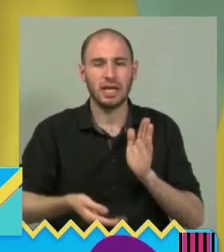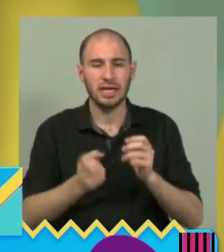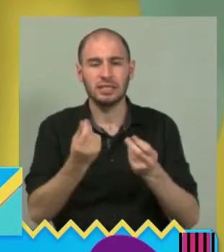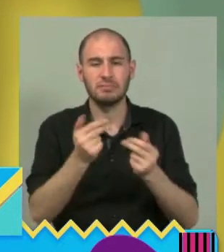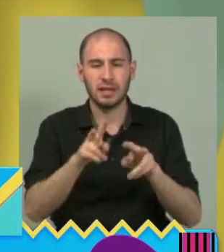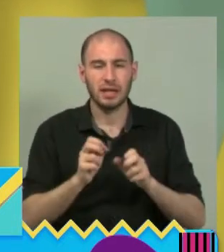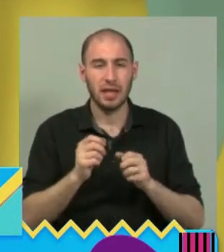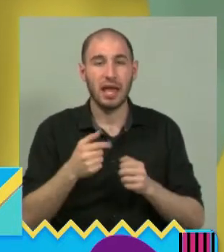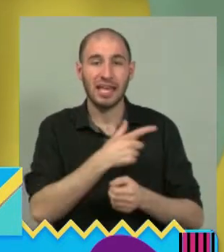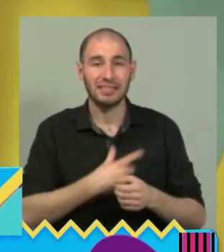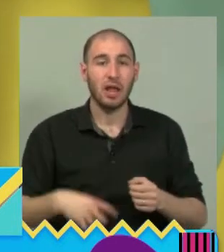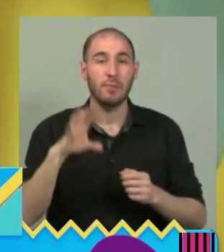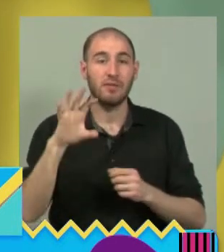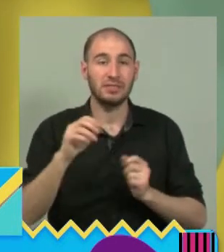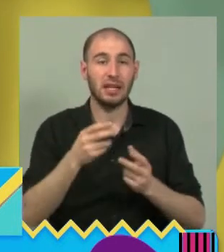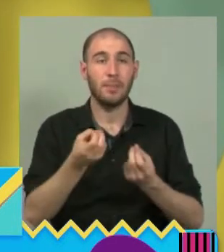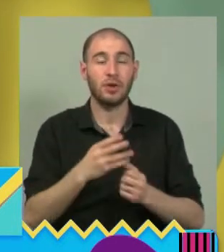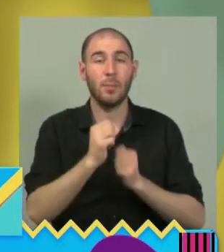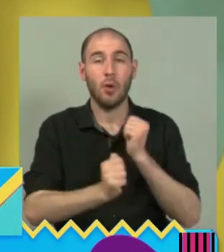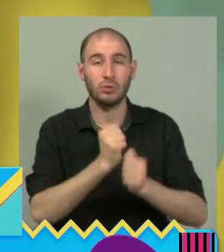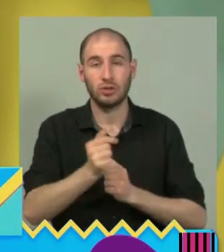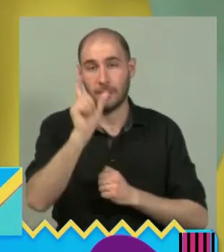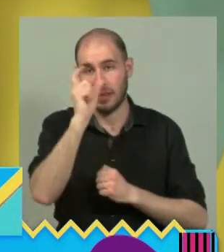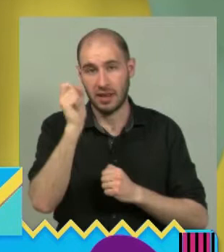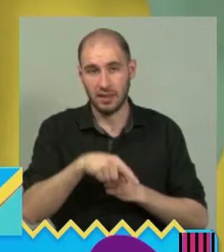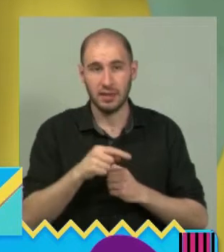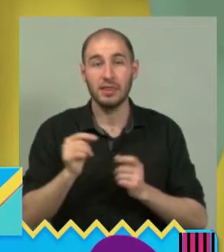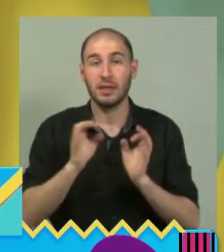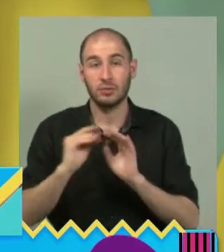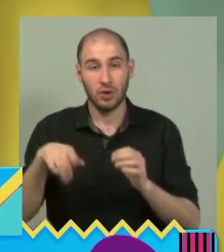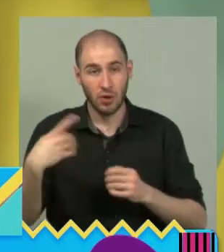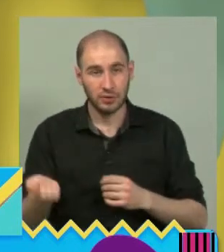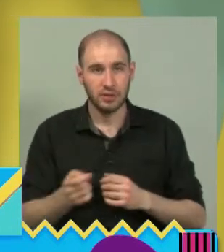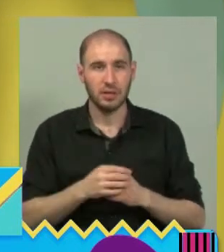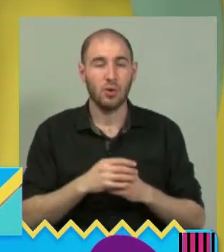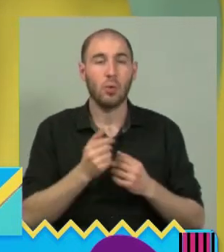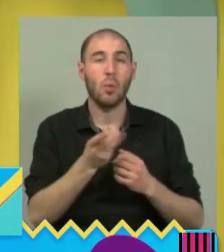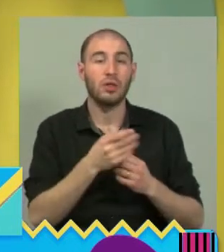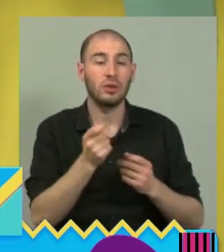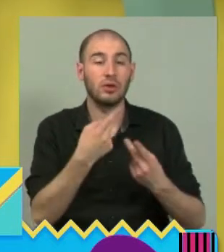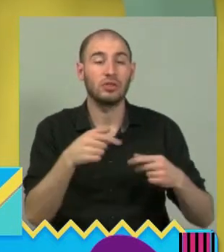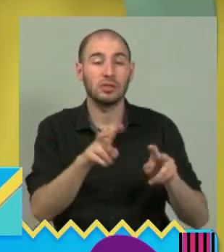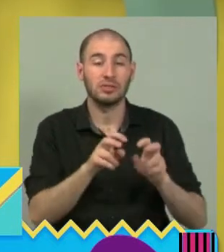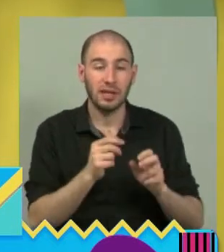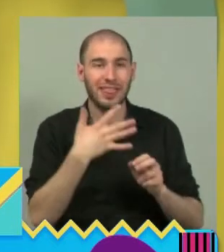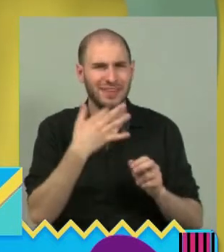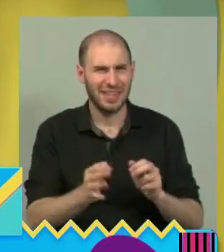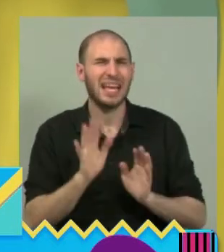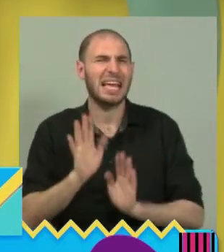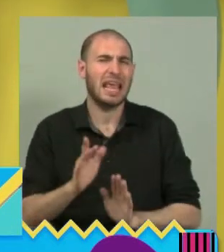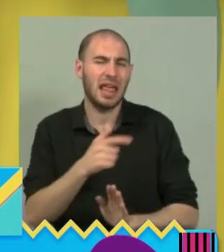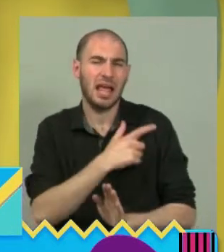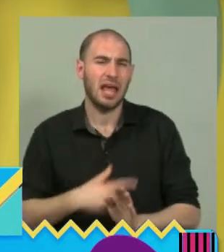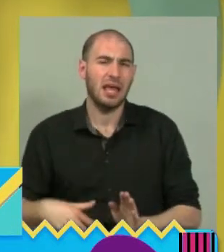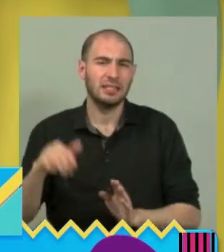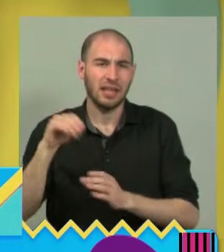ganancia que le queda al Estado provincial por la producción minera que hay. Otra discusión. ¿Cuánto de esa riqueza realmente queda en el lugar